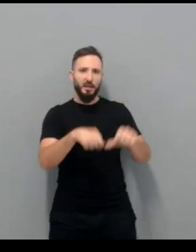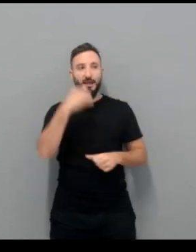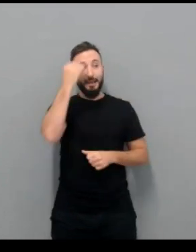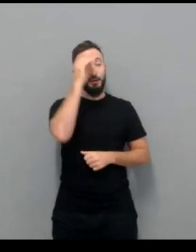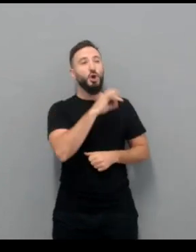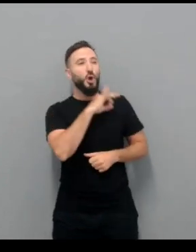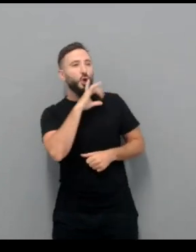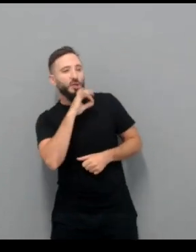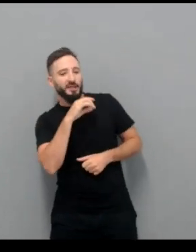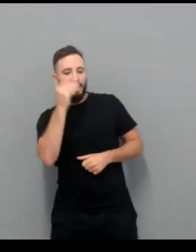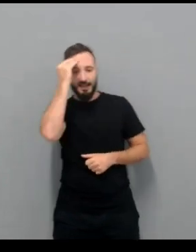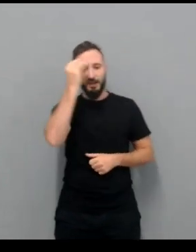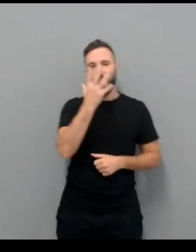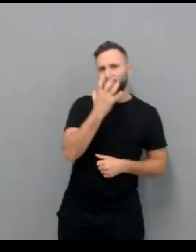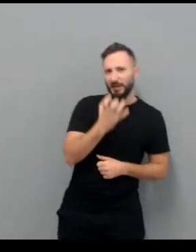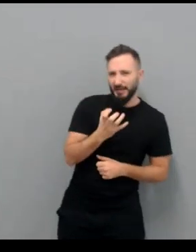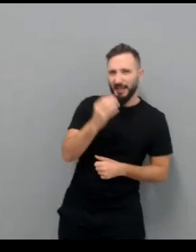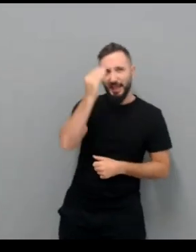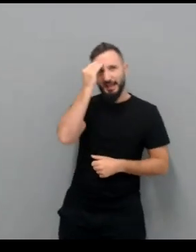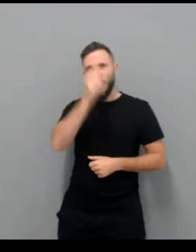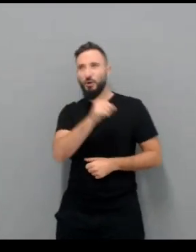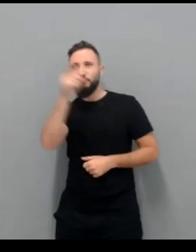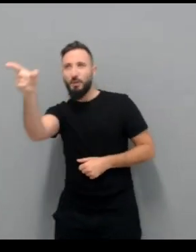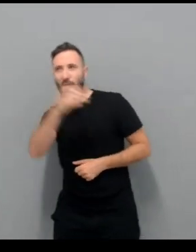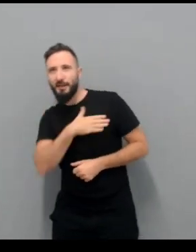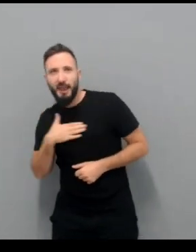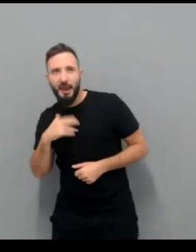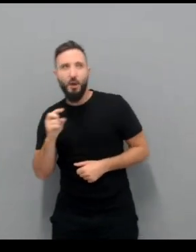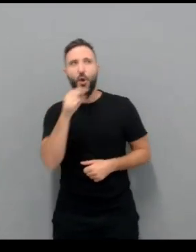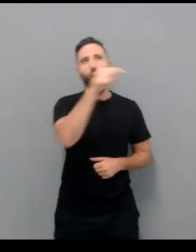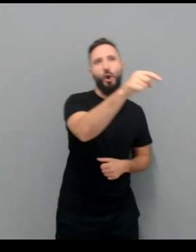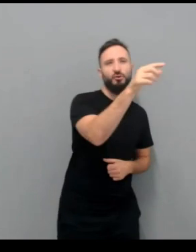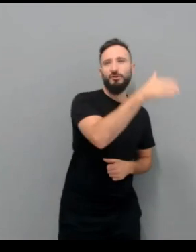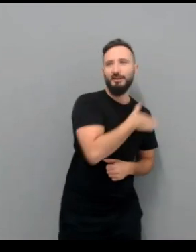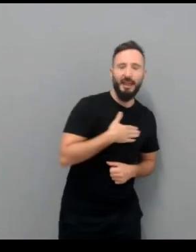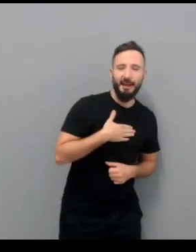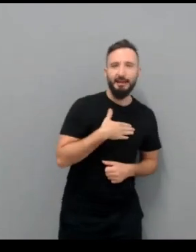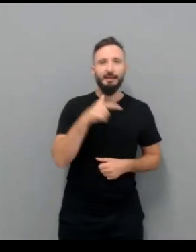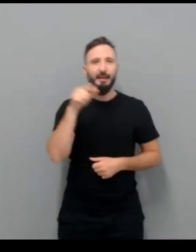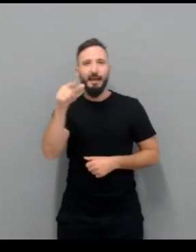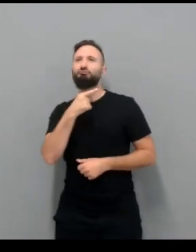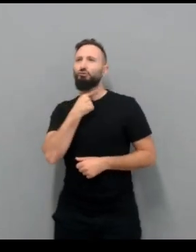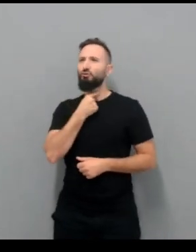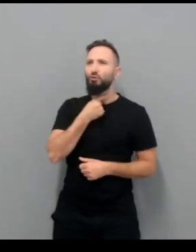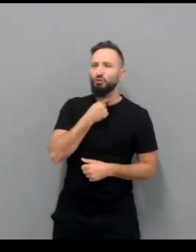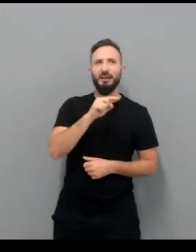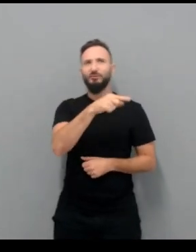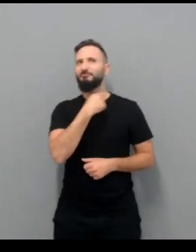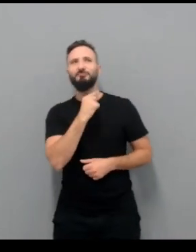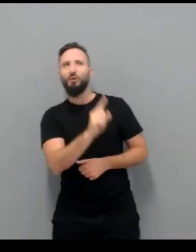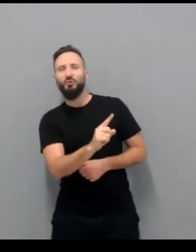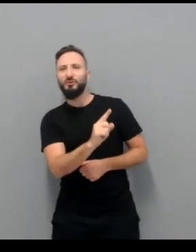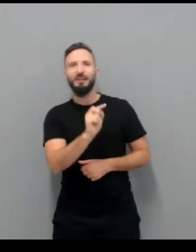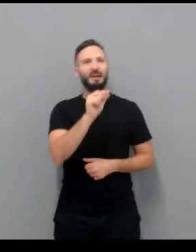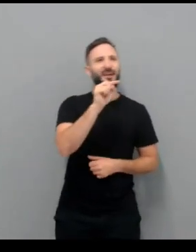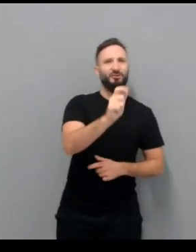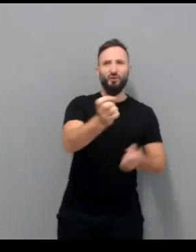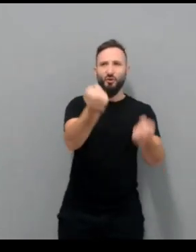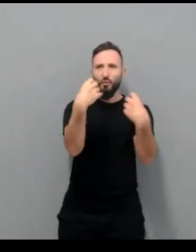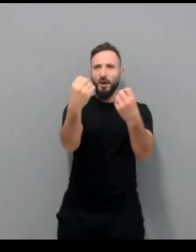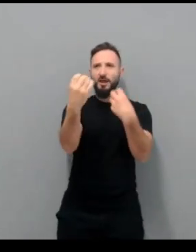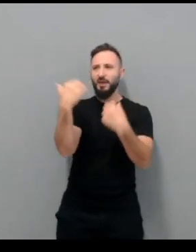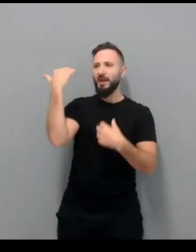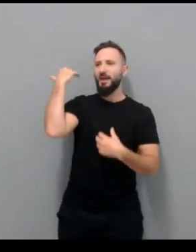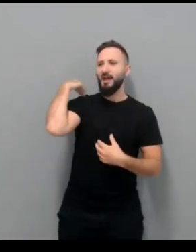contenta, creo que está triste, creo que quiere ir allí, creo que quiere ir acá, creo que esto le está gustando, creo que no, creo que te está contando que ayer fue a